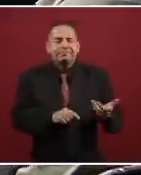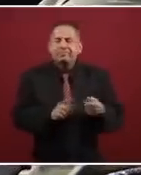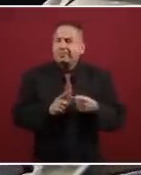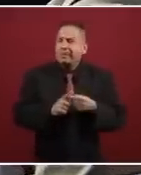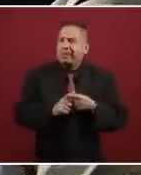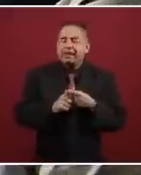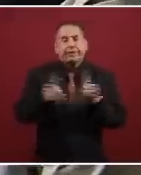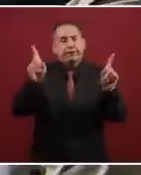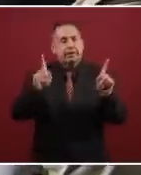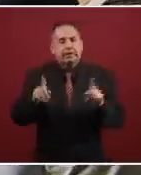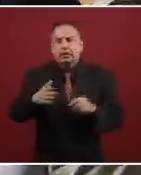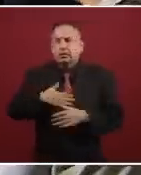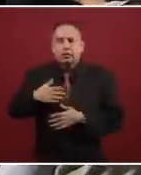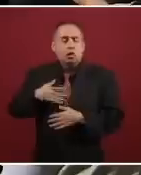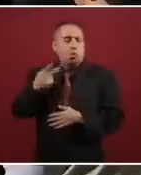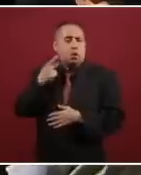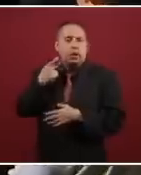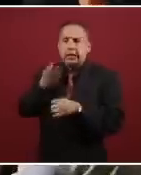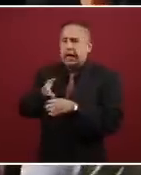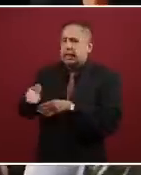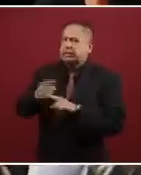distinta de hacer política,